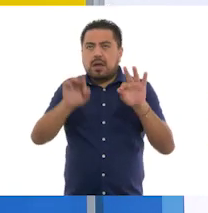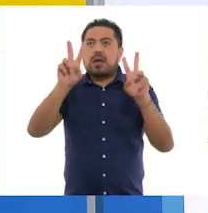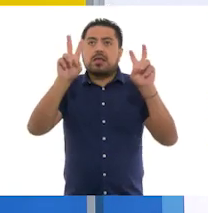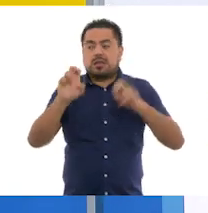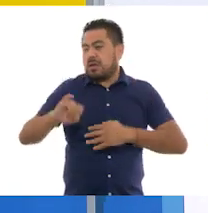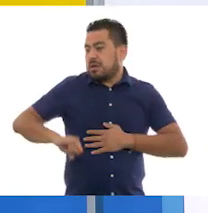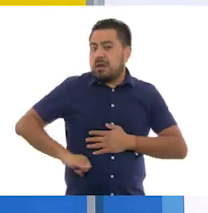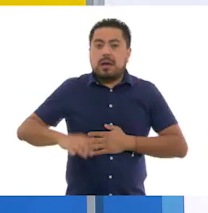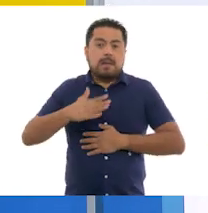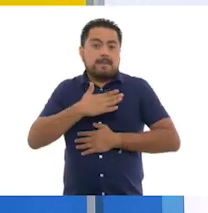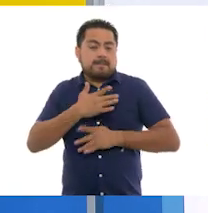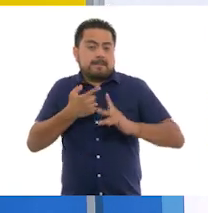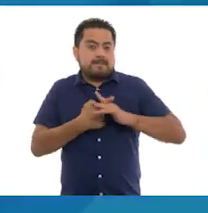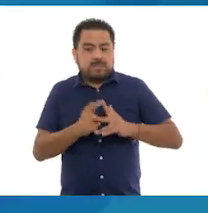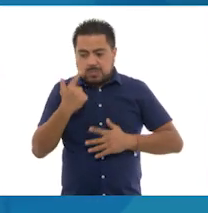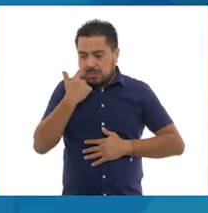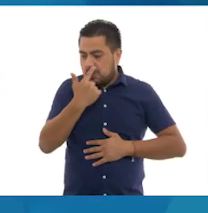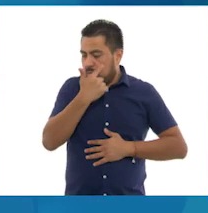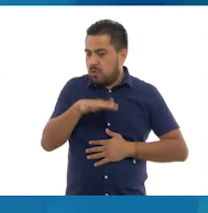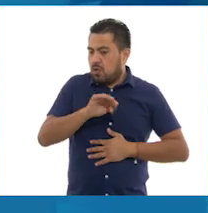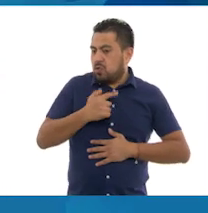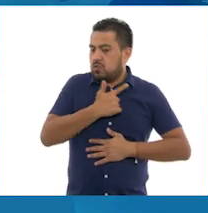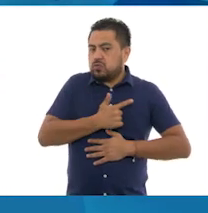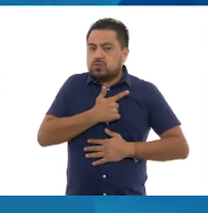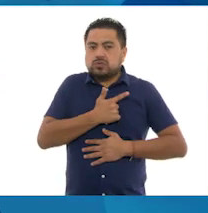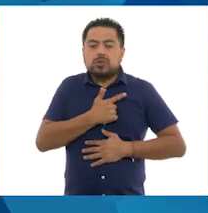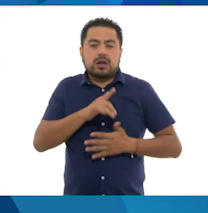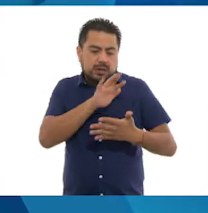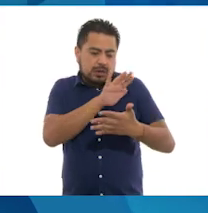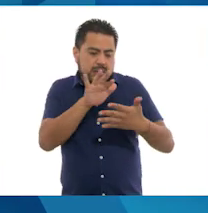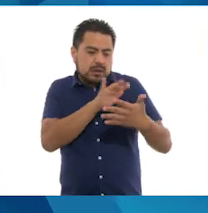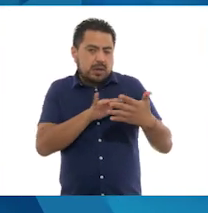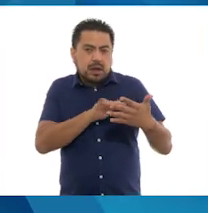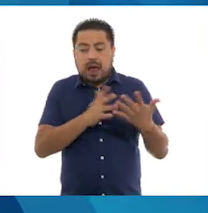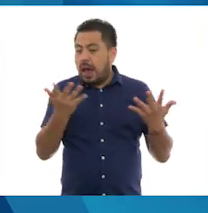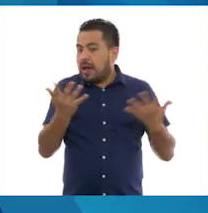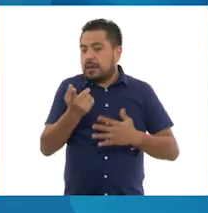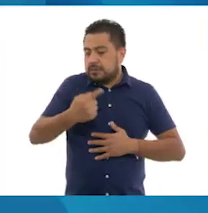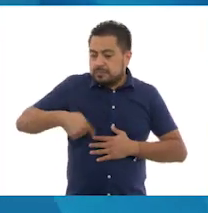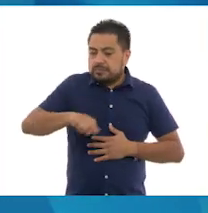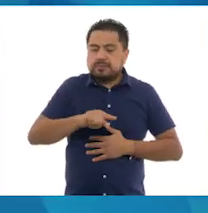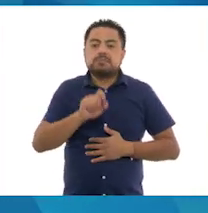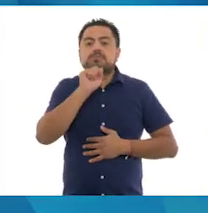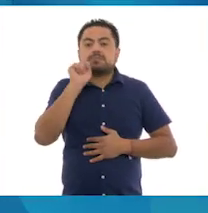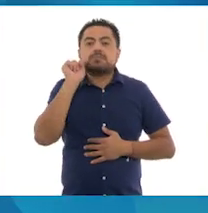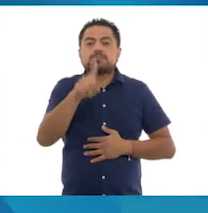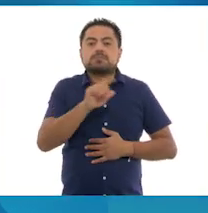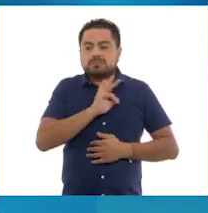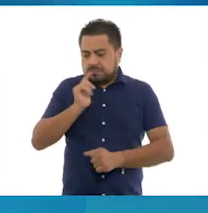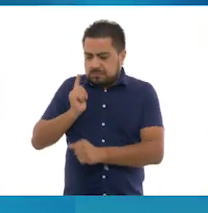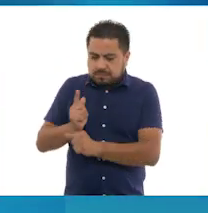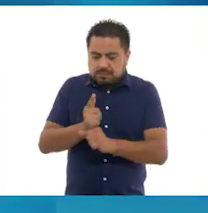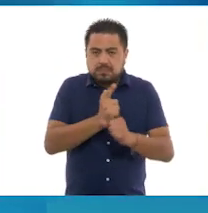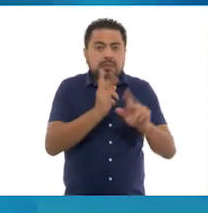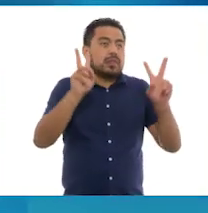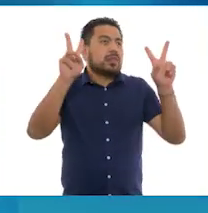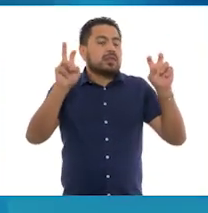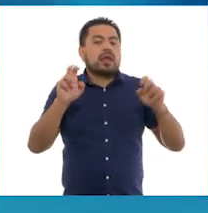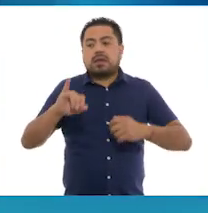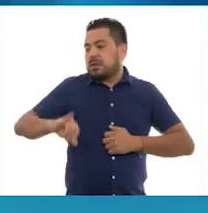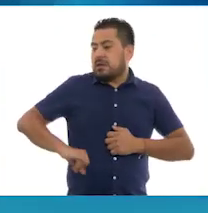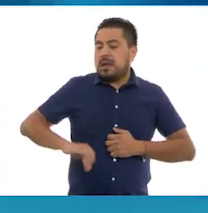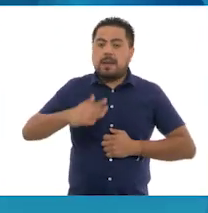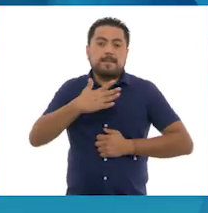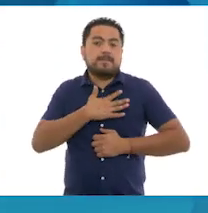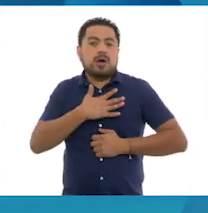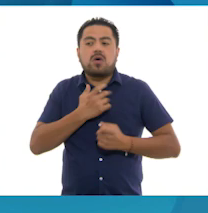interés, pues a partir de nuestros gustos, inquietudes y lecturas que hayamos realizado. También identificamos en los temas de nuestro interés,